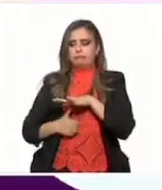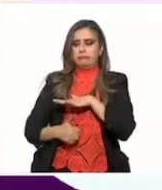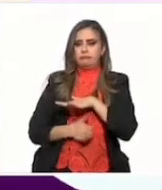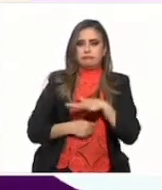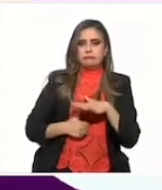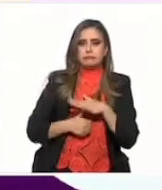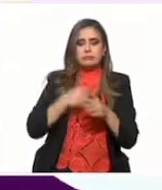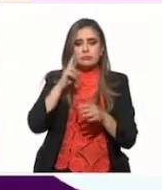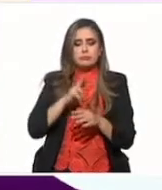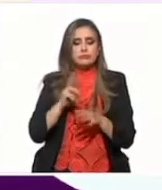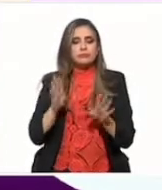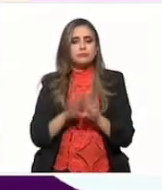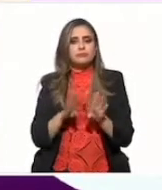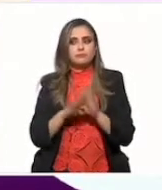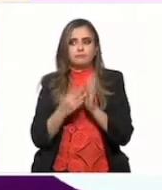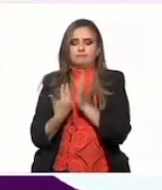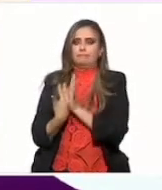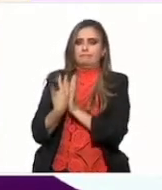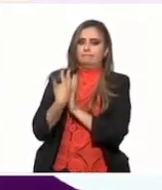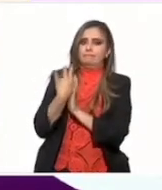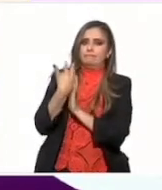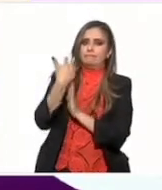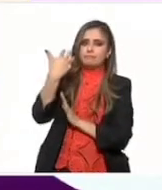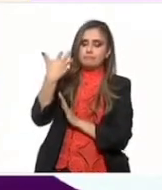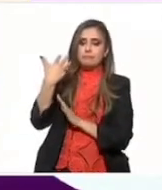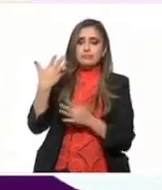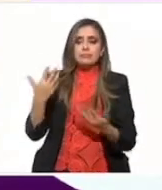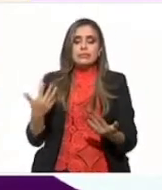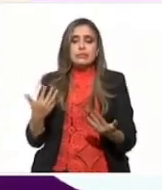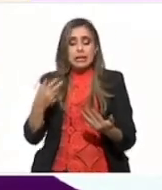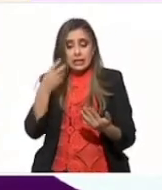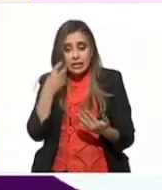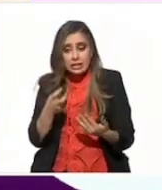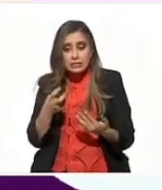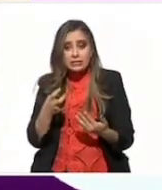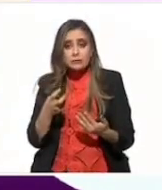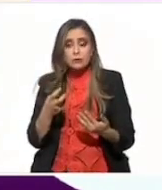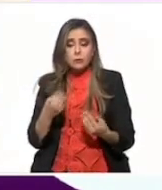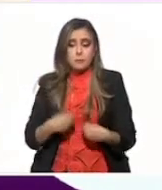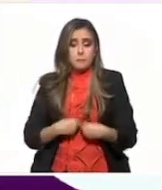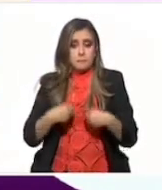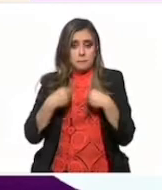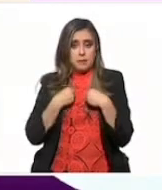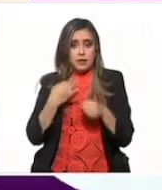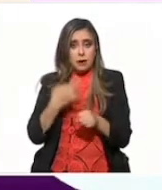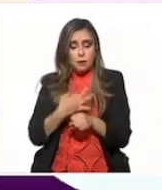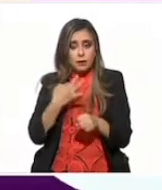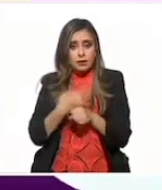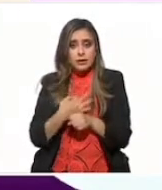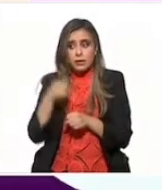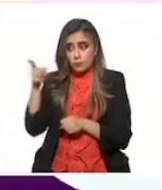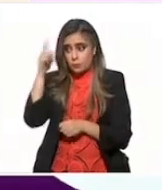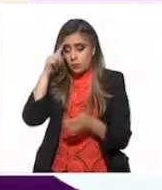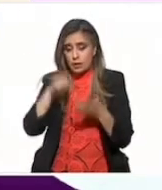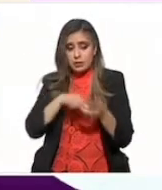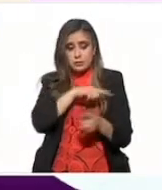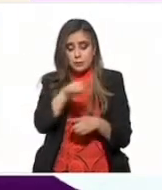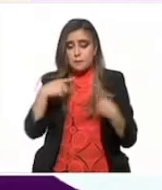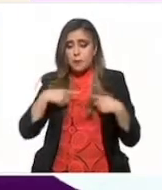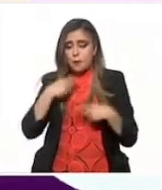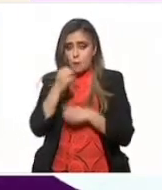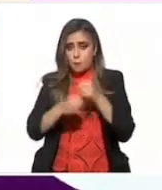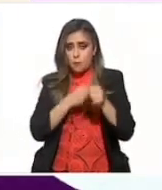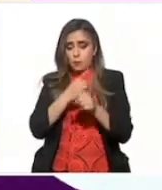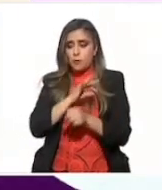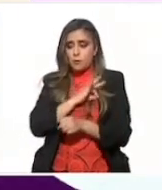la situación quizá al extremo es un momento muy especial que nos da la vida para darnos esta oportunidad de mirarnos